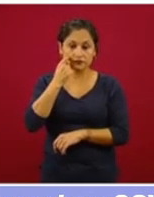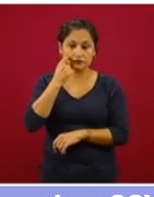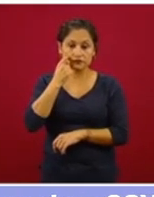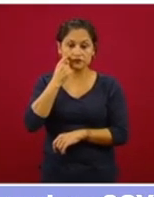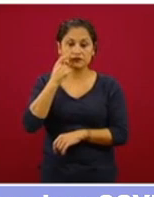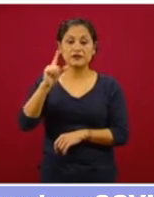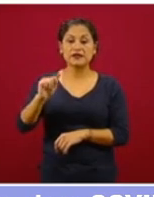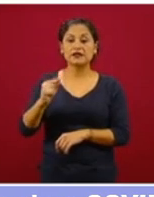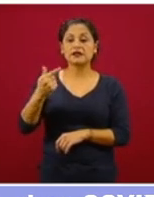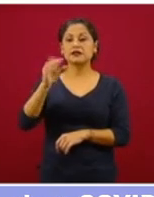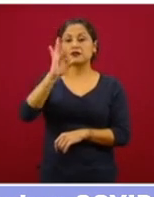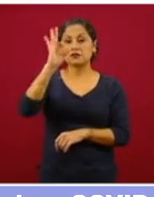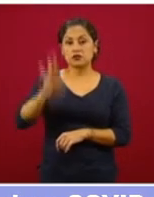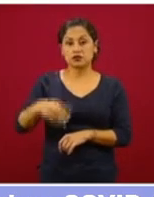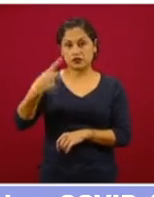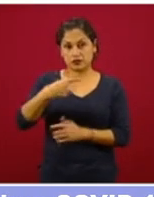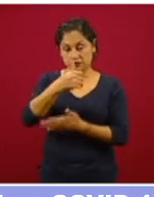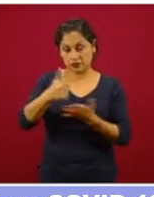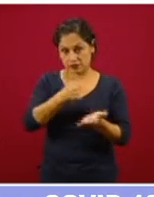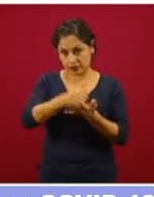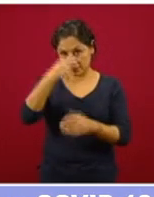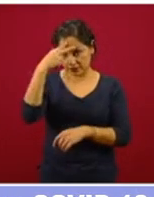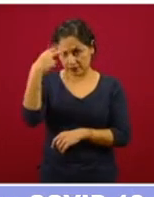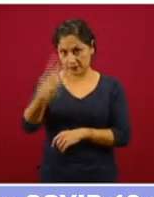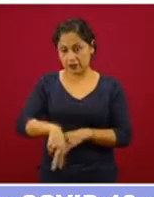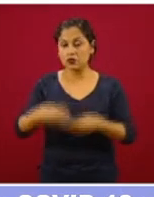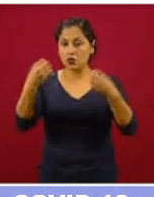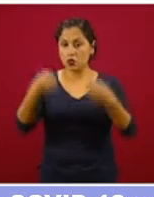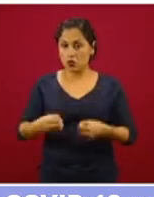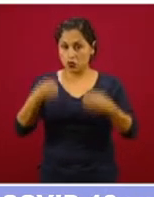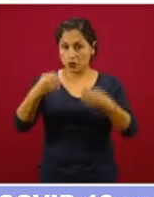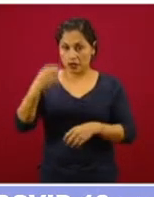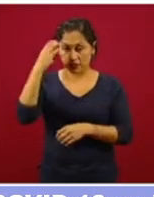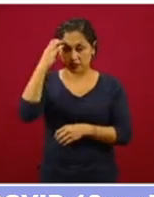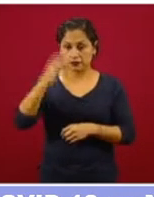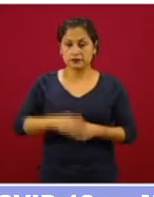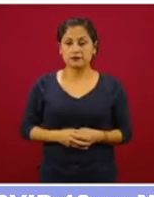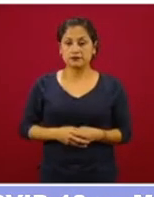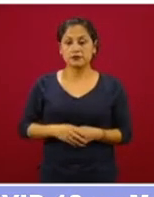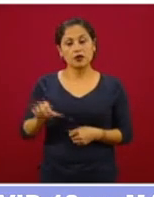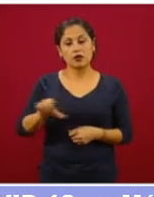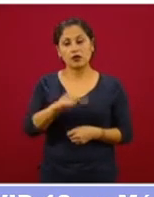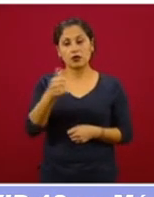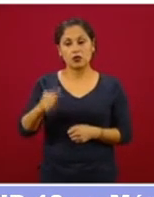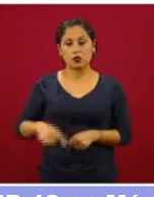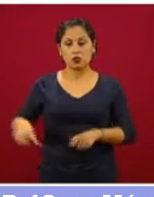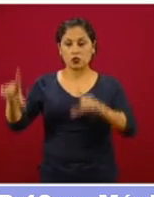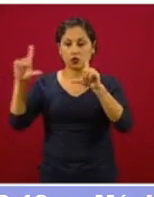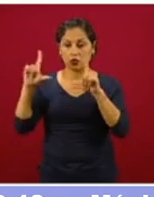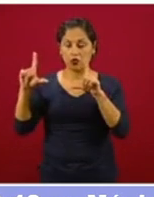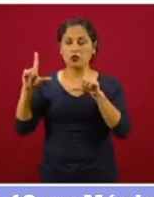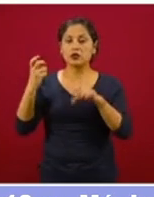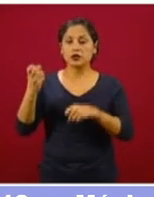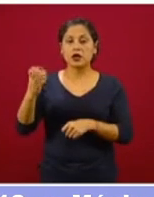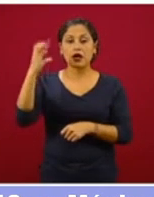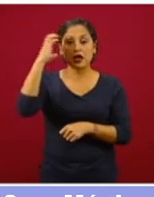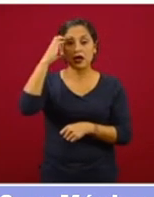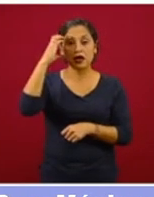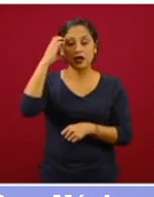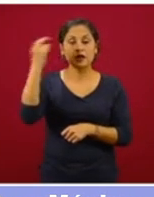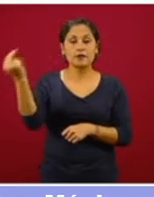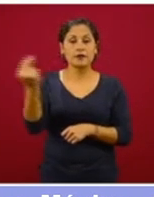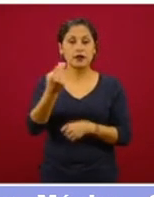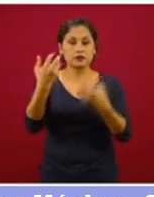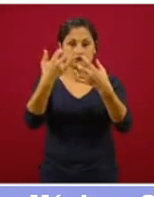en la Ciudad de México. Y en la última vemos la ocupación hospitalaria en terapia intensiva, si nos pasan la siguiente